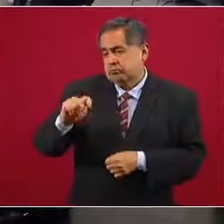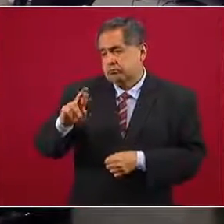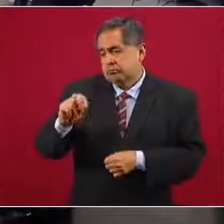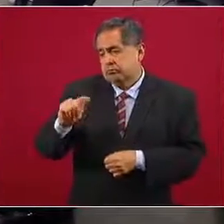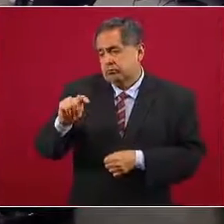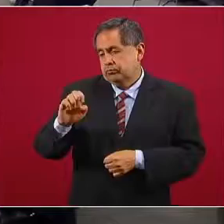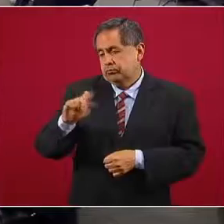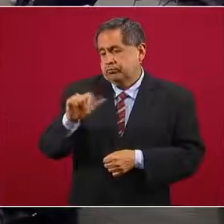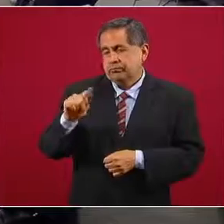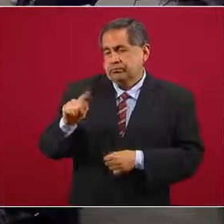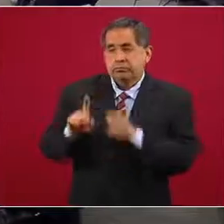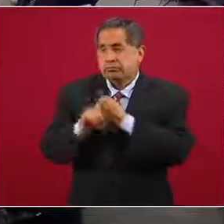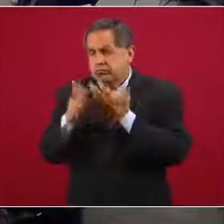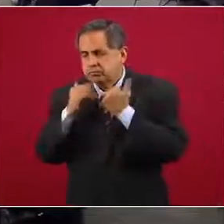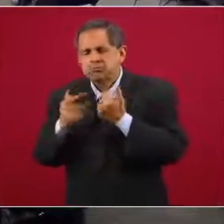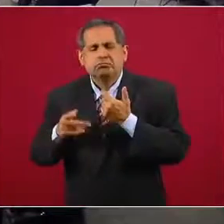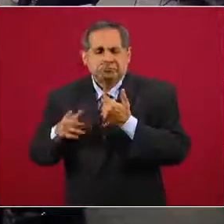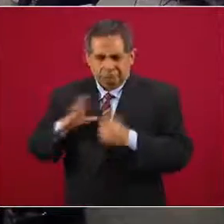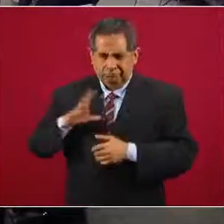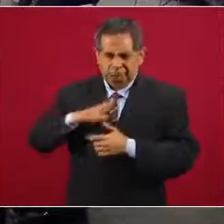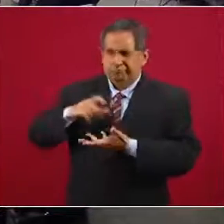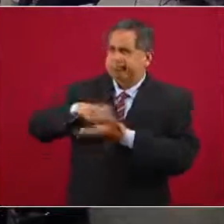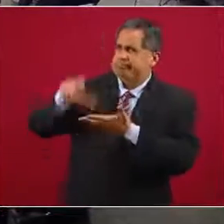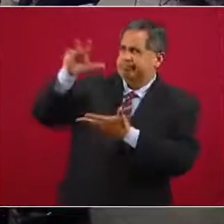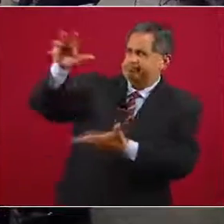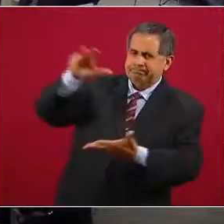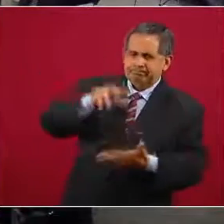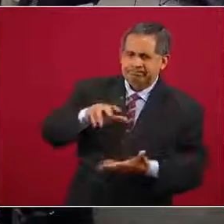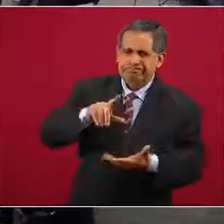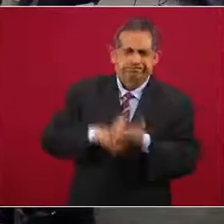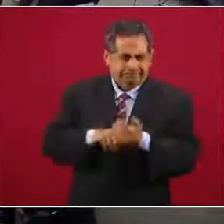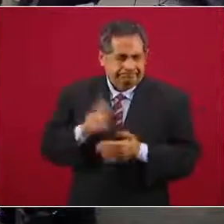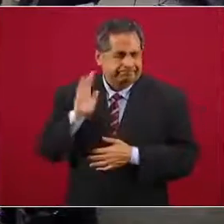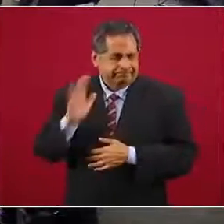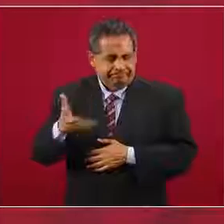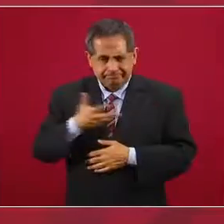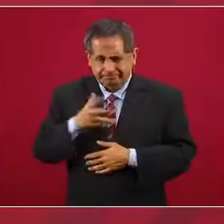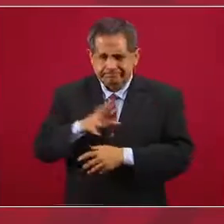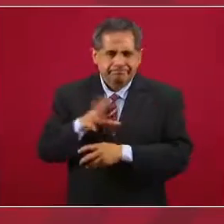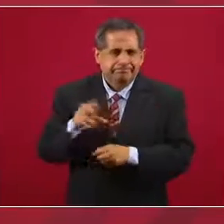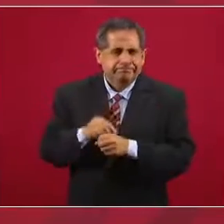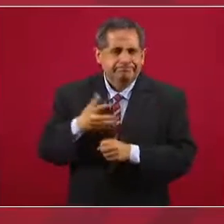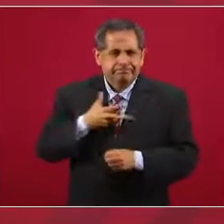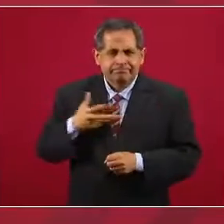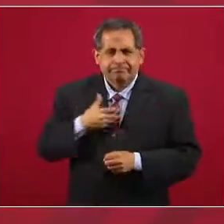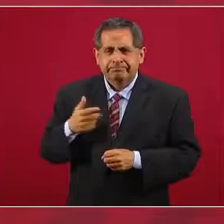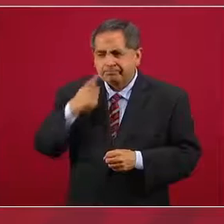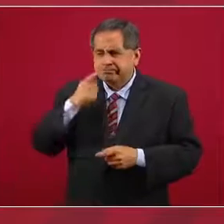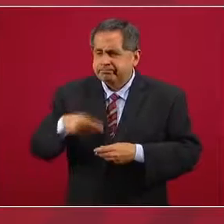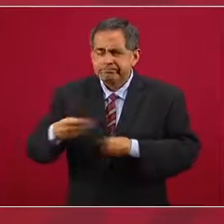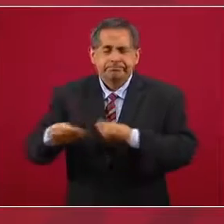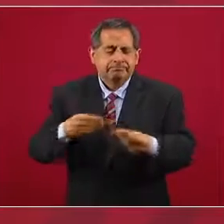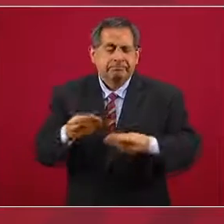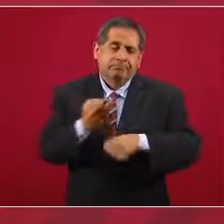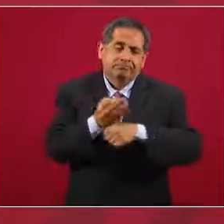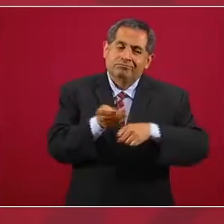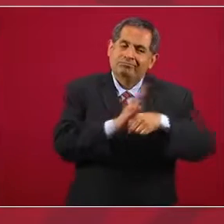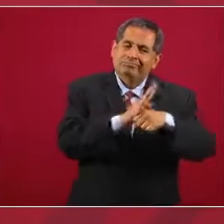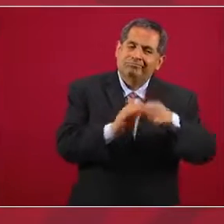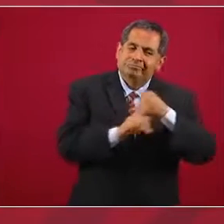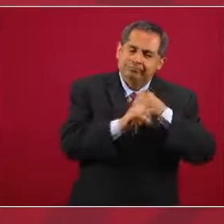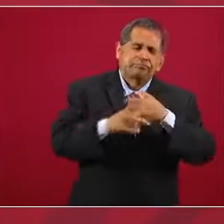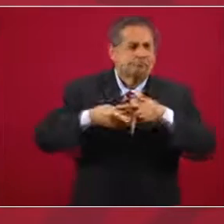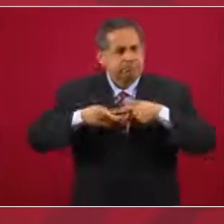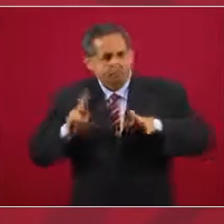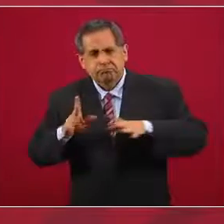problema, siempre y cuando se logre comprar en la actualidad, debido ahora sí a la pandemia, la llegada de